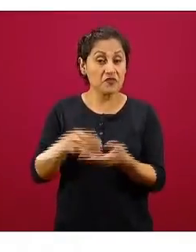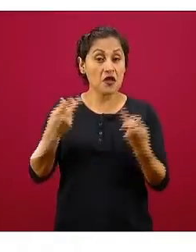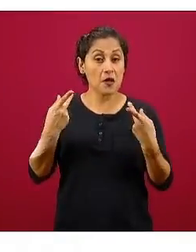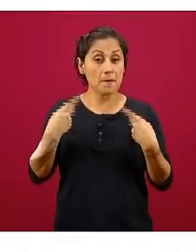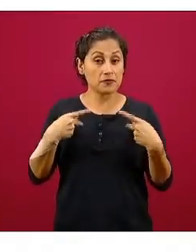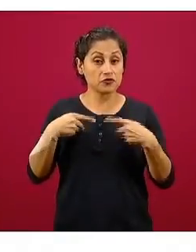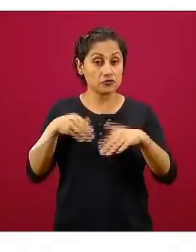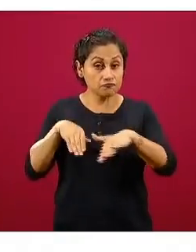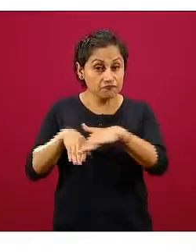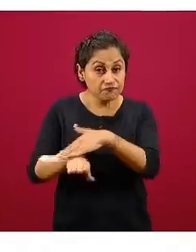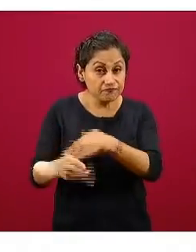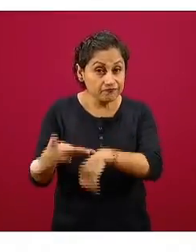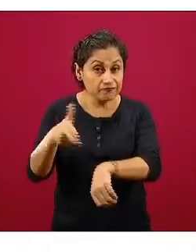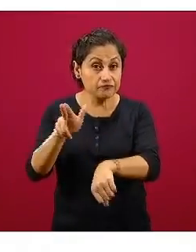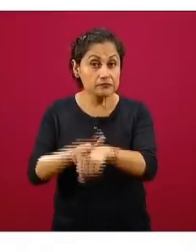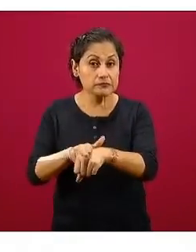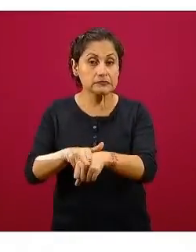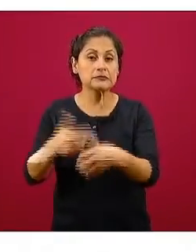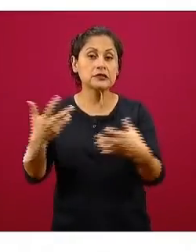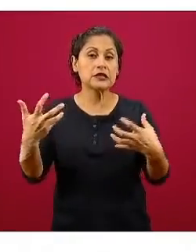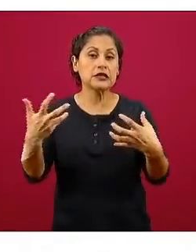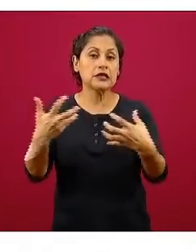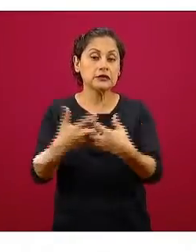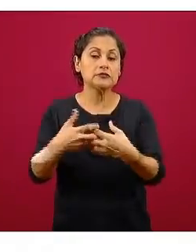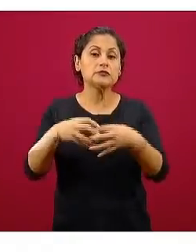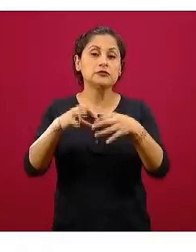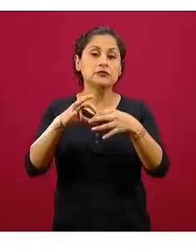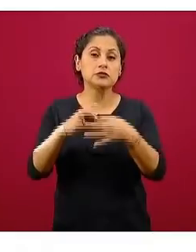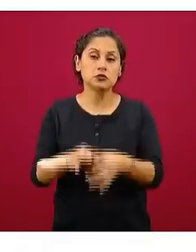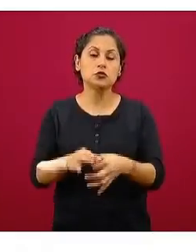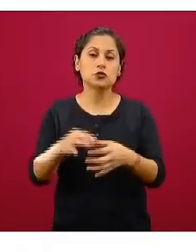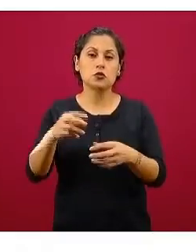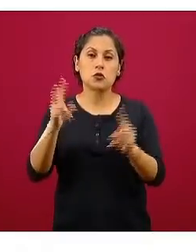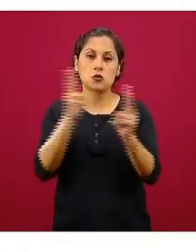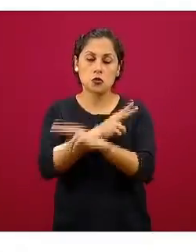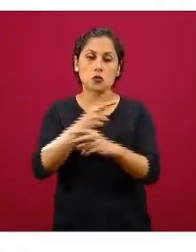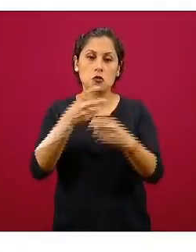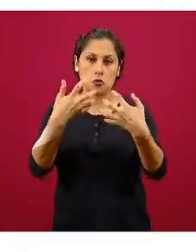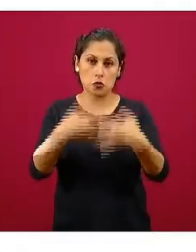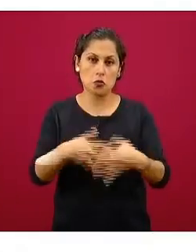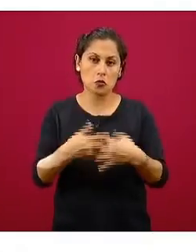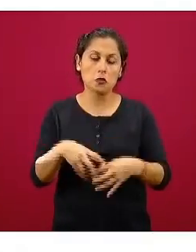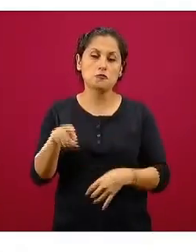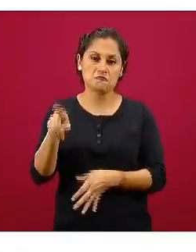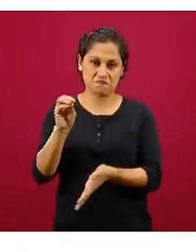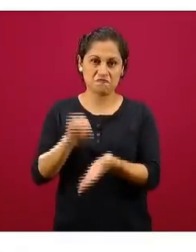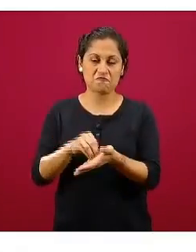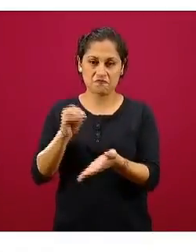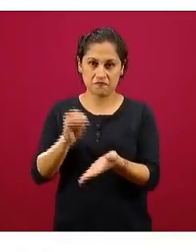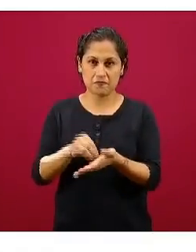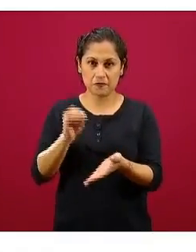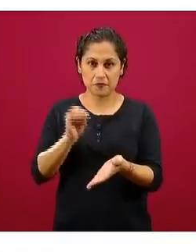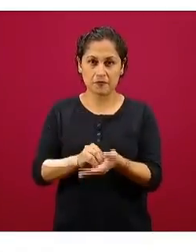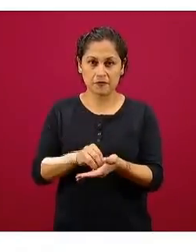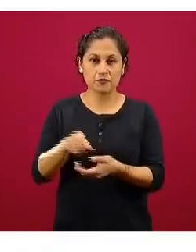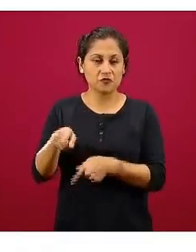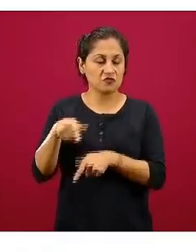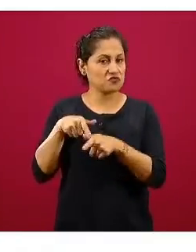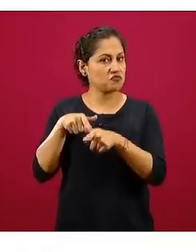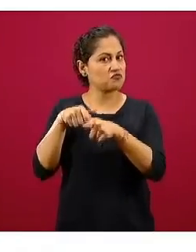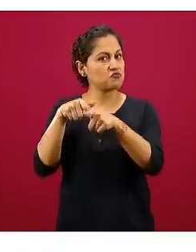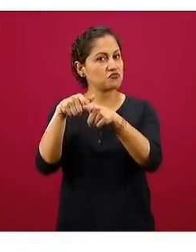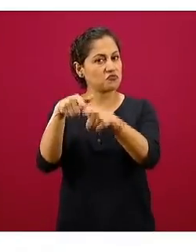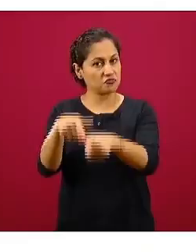la sobreocupación. Por eso es que seguimos continuamente vigilando la ocupación hospitalaria y continúan los procesos